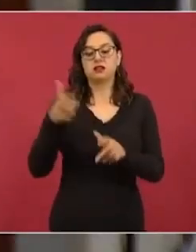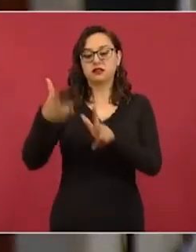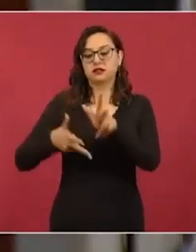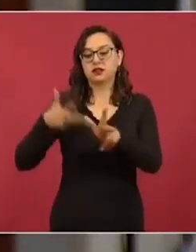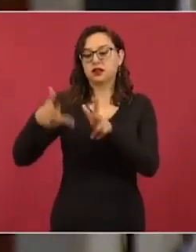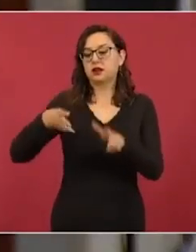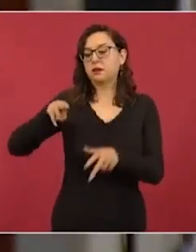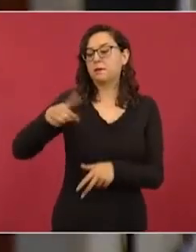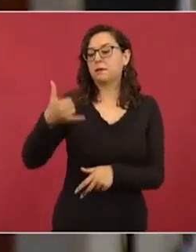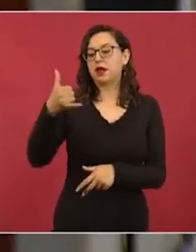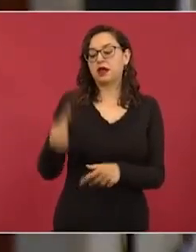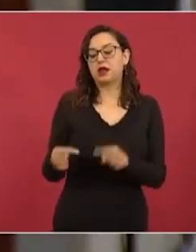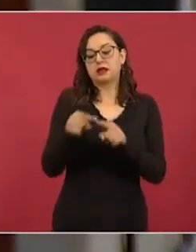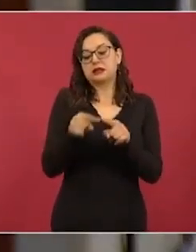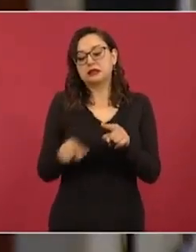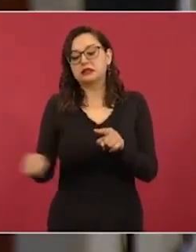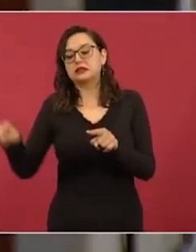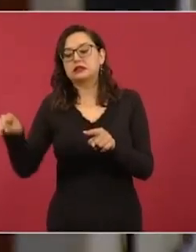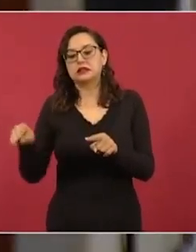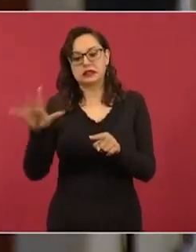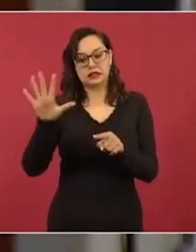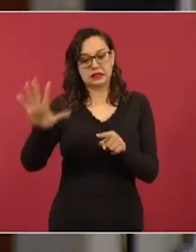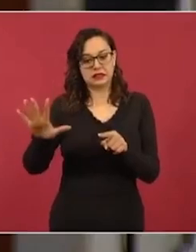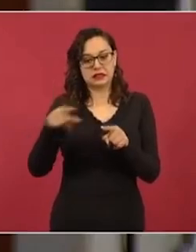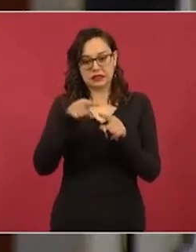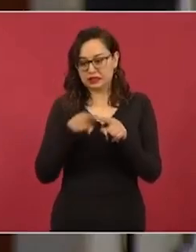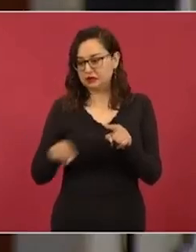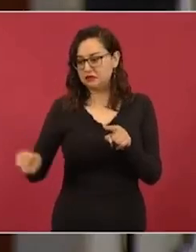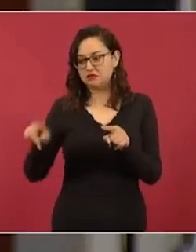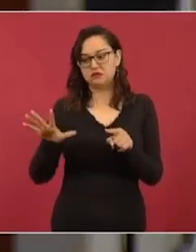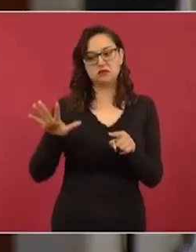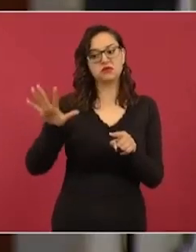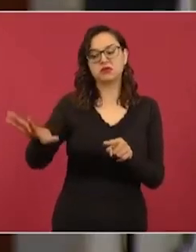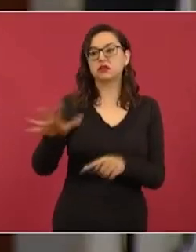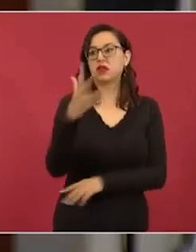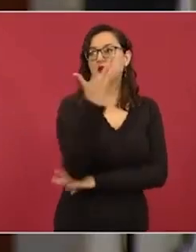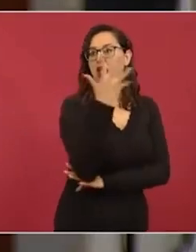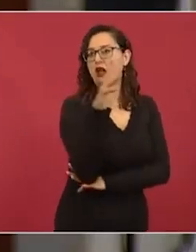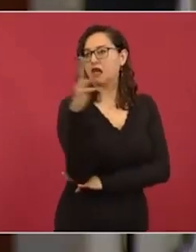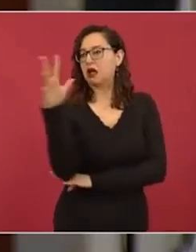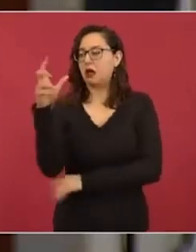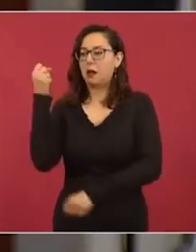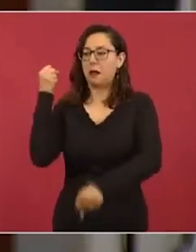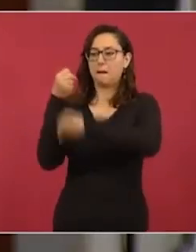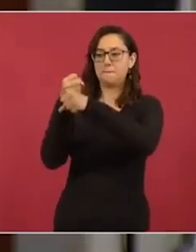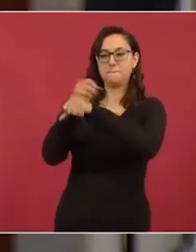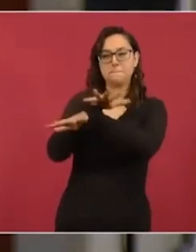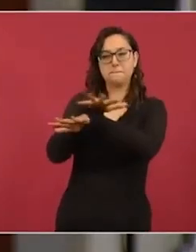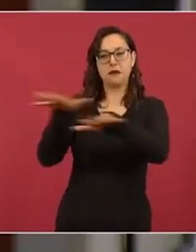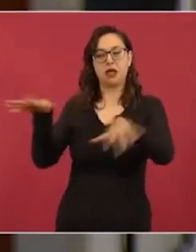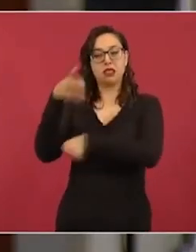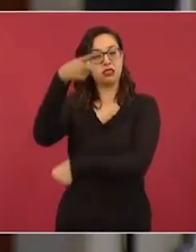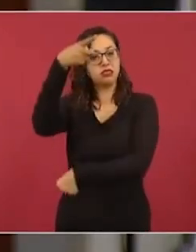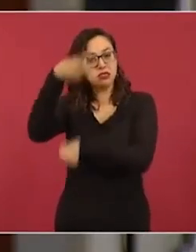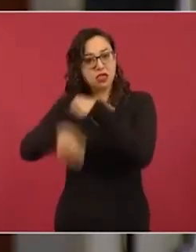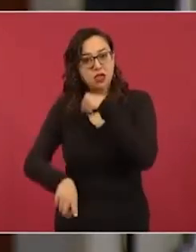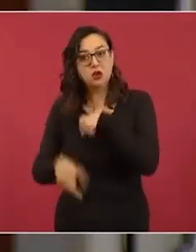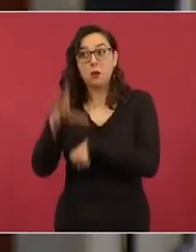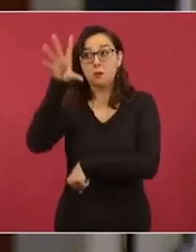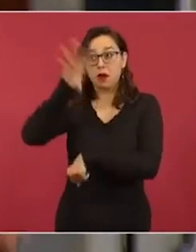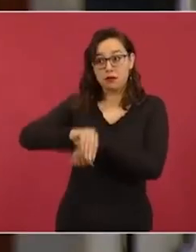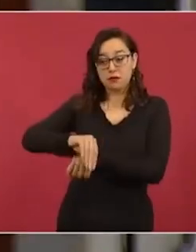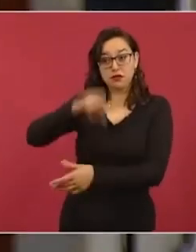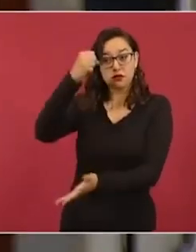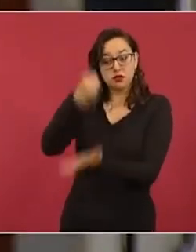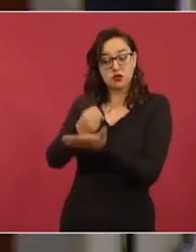en el tramo 5, no tiene lo de impacto ambiental. Yo no sé si lo tenga,